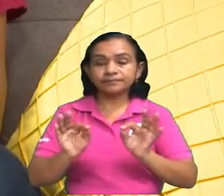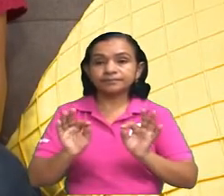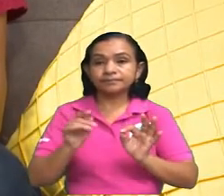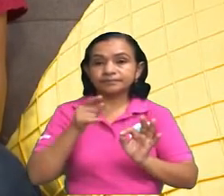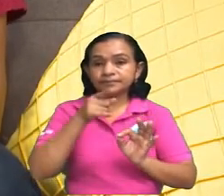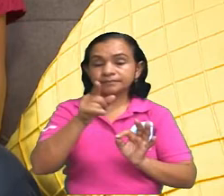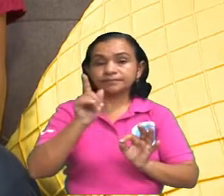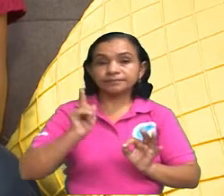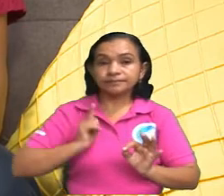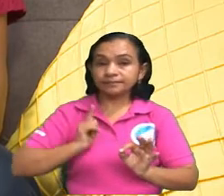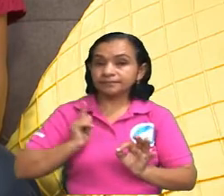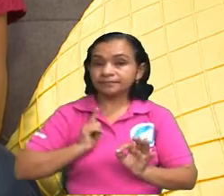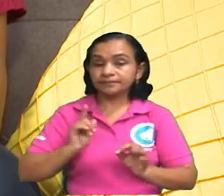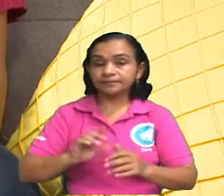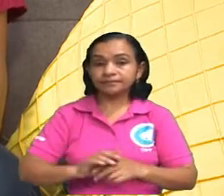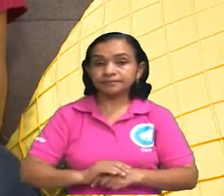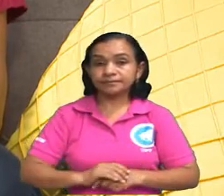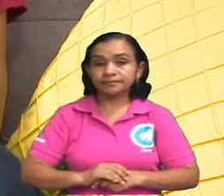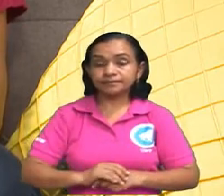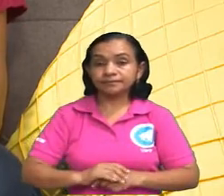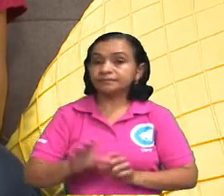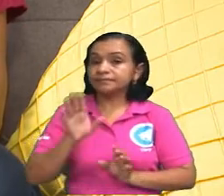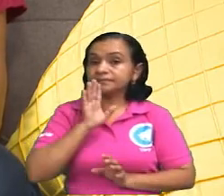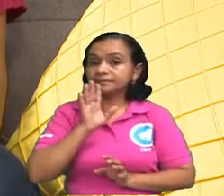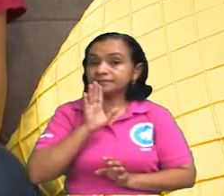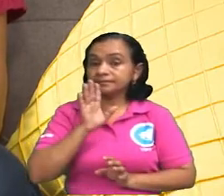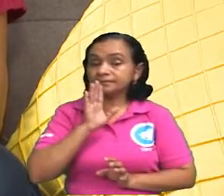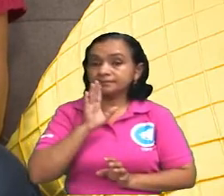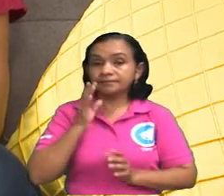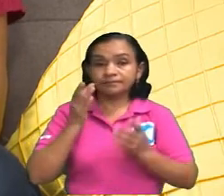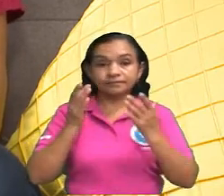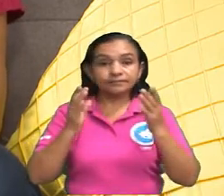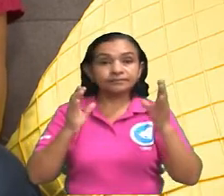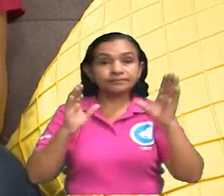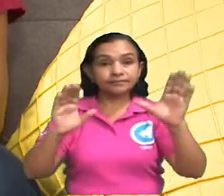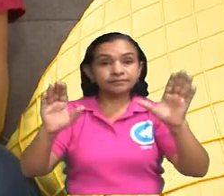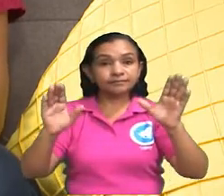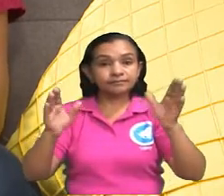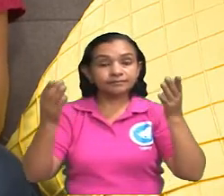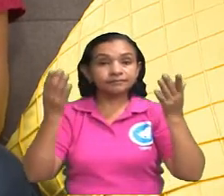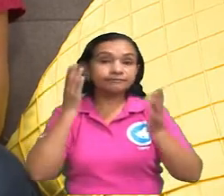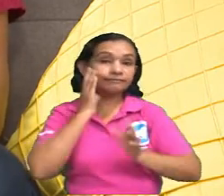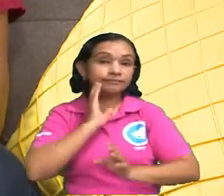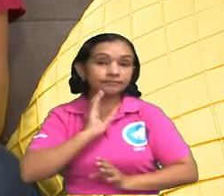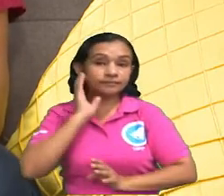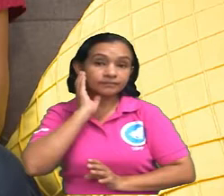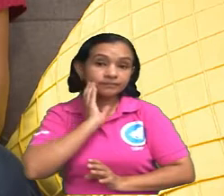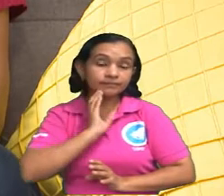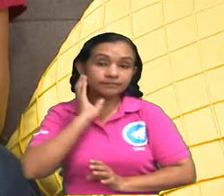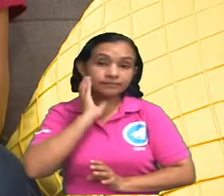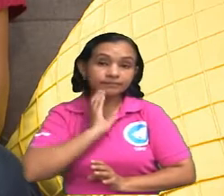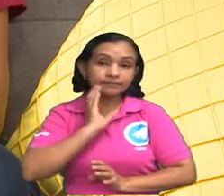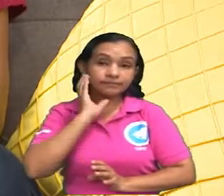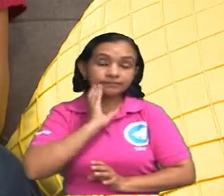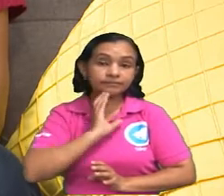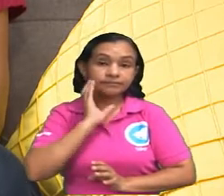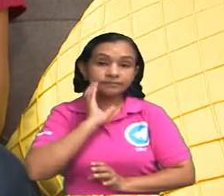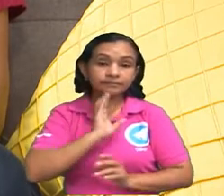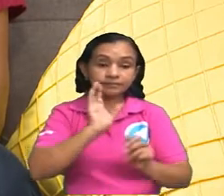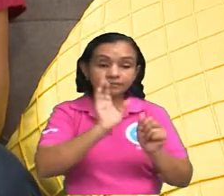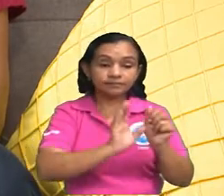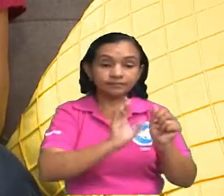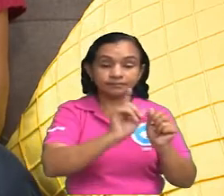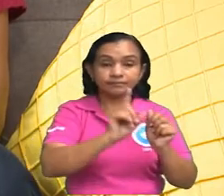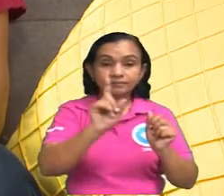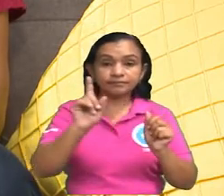ahí estaban precisamente comentarios, ¿no? Varias fuentes a partir de las experiencias que vivieron cada uno con